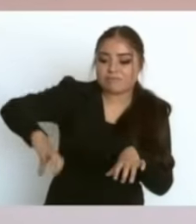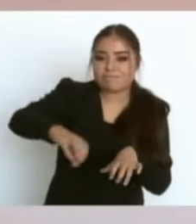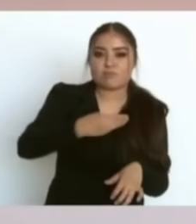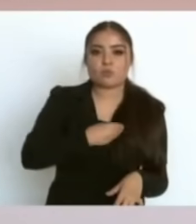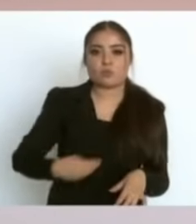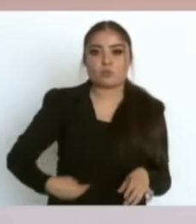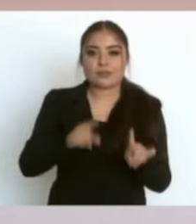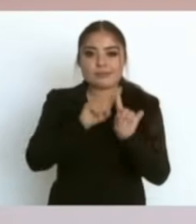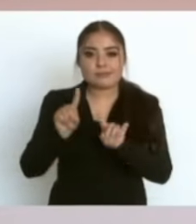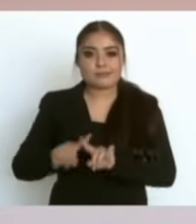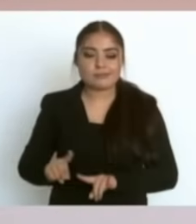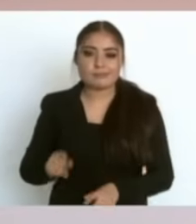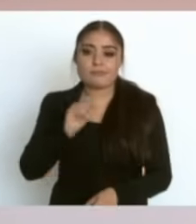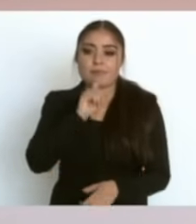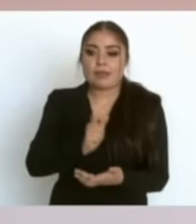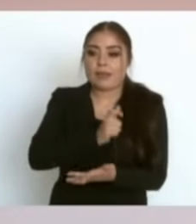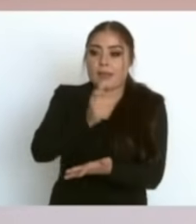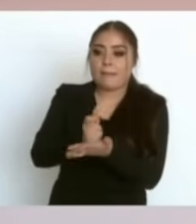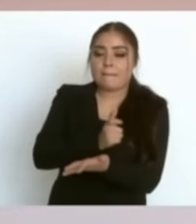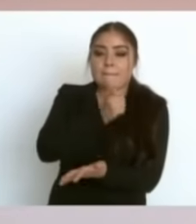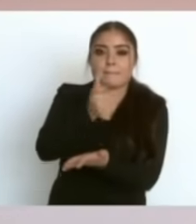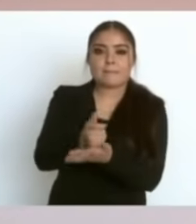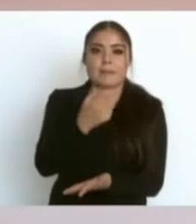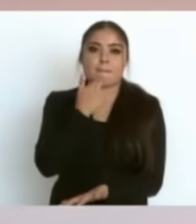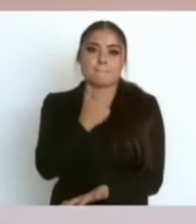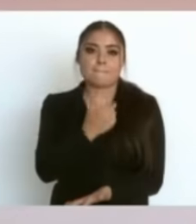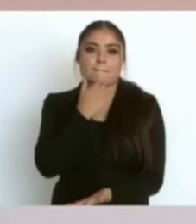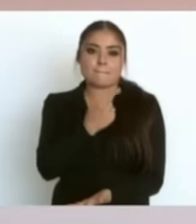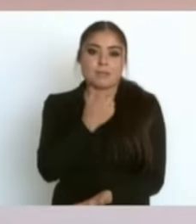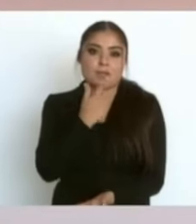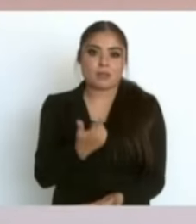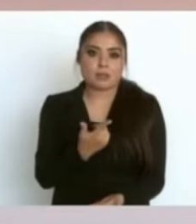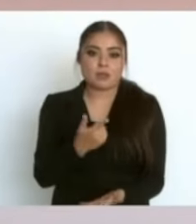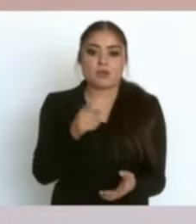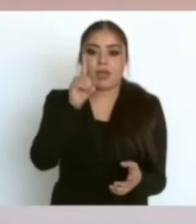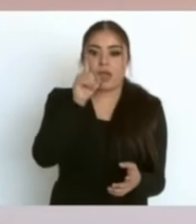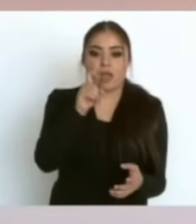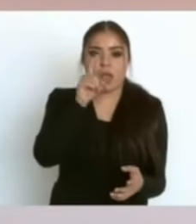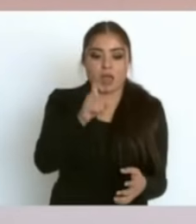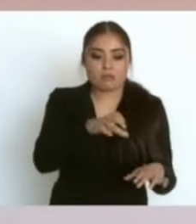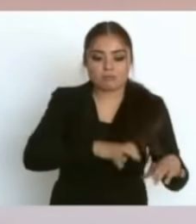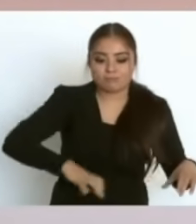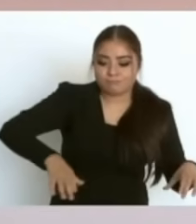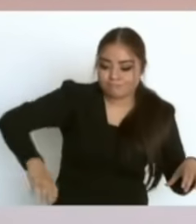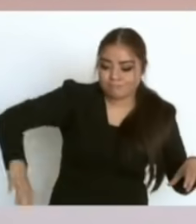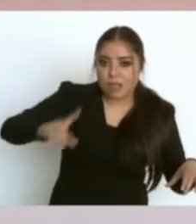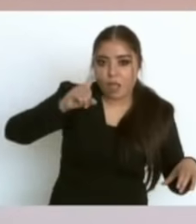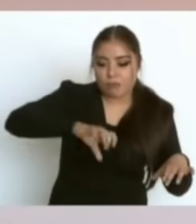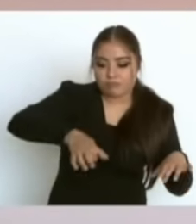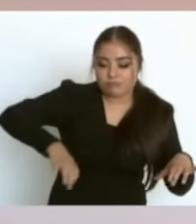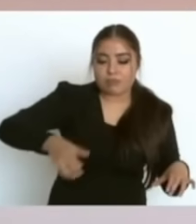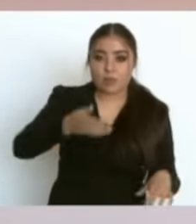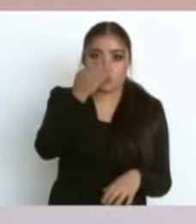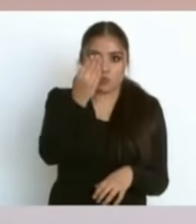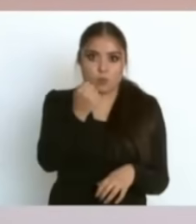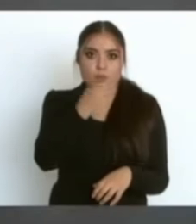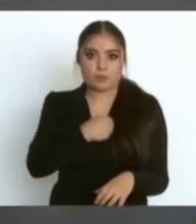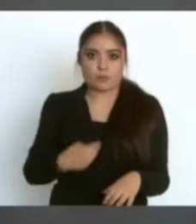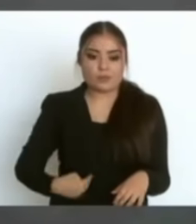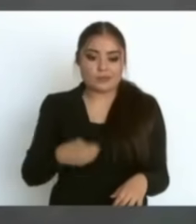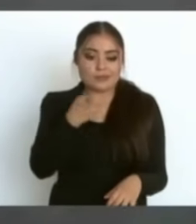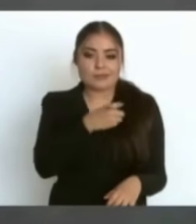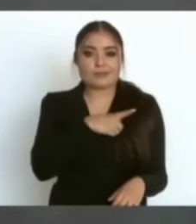en mejorar los sistemas de agua potable en los 9 municipios